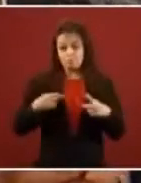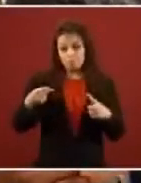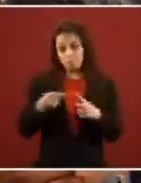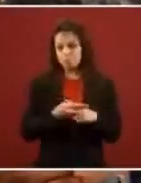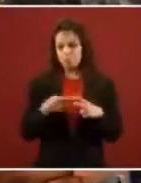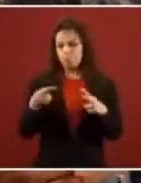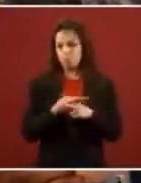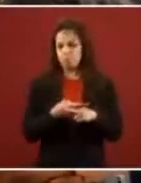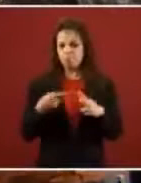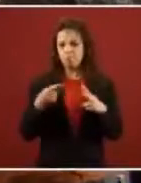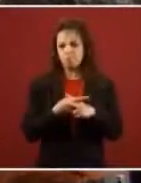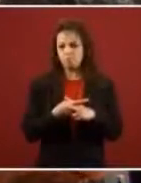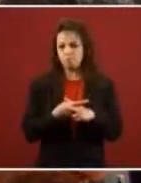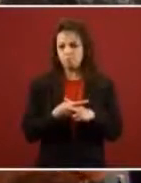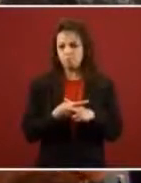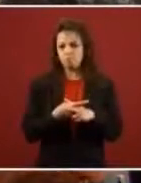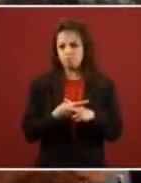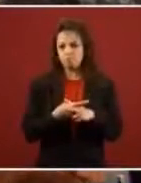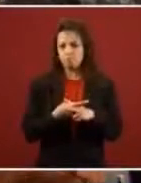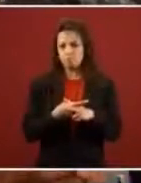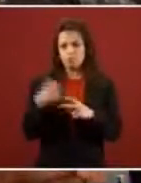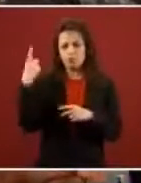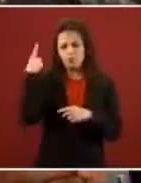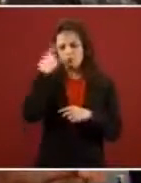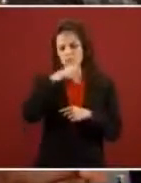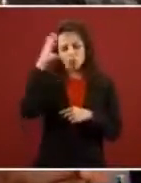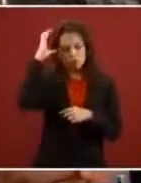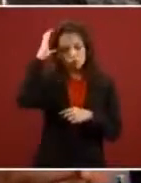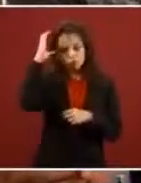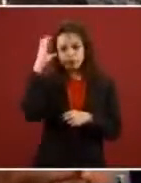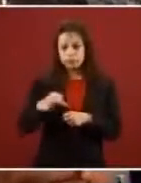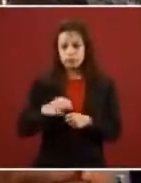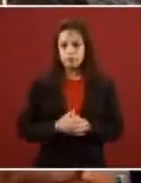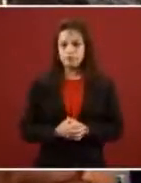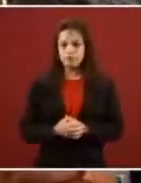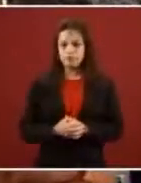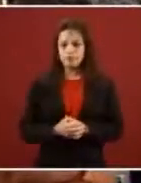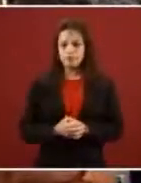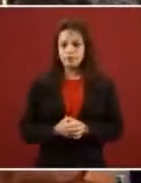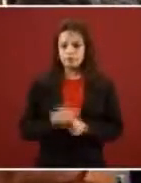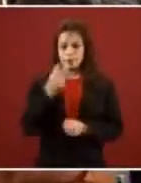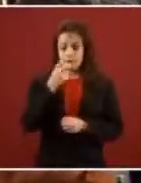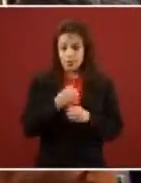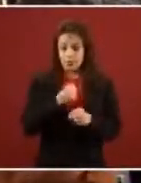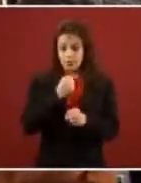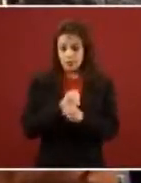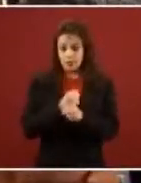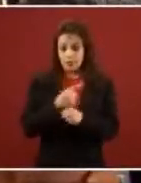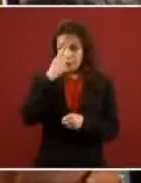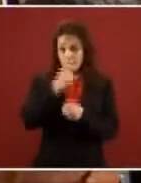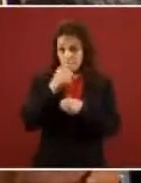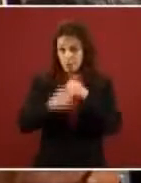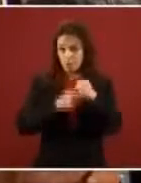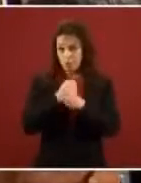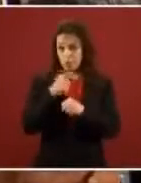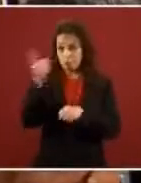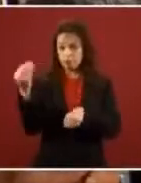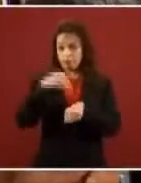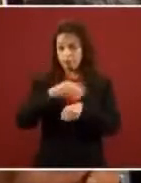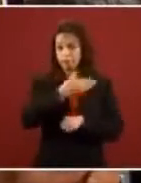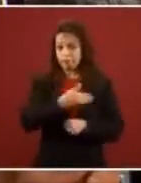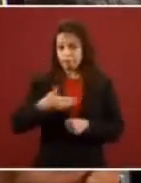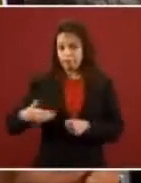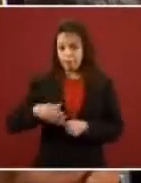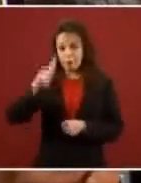homicidios violentos. Este año, el primer año de usted, es peor que cualquier año de Peña Nieto,